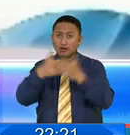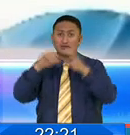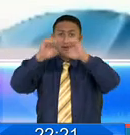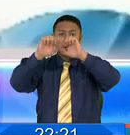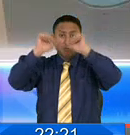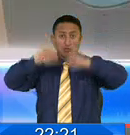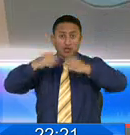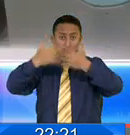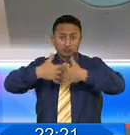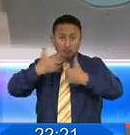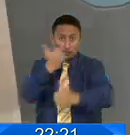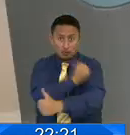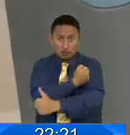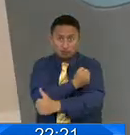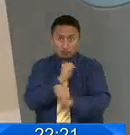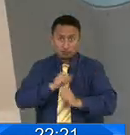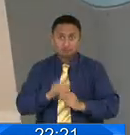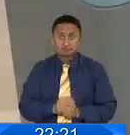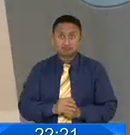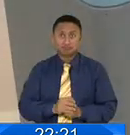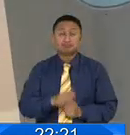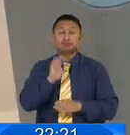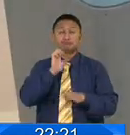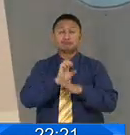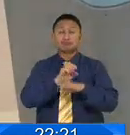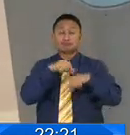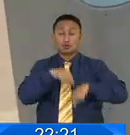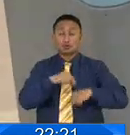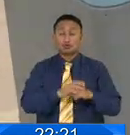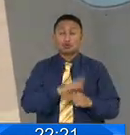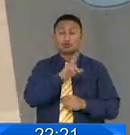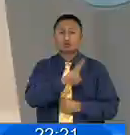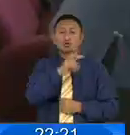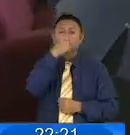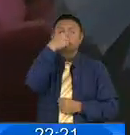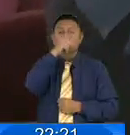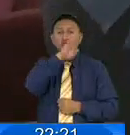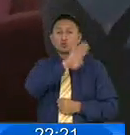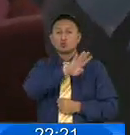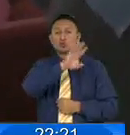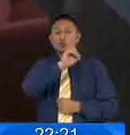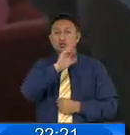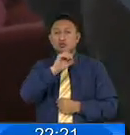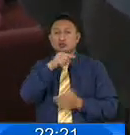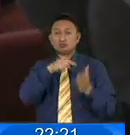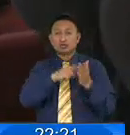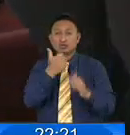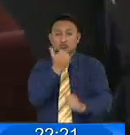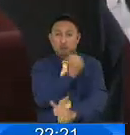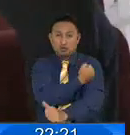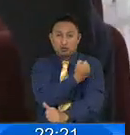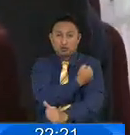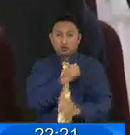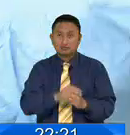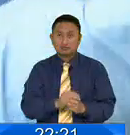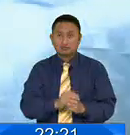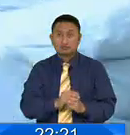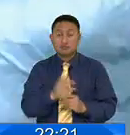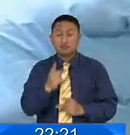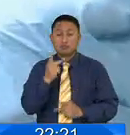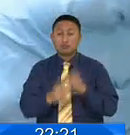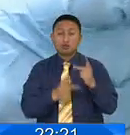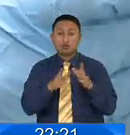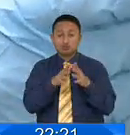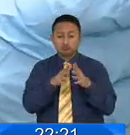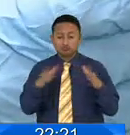produzcan vacunas. Hasta el momento, al Ecuador han llegado cerca de 2.400.000 dosis, en donde solo un proceso masivo